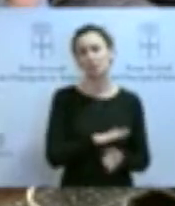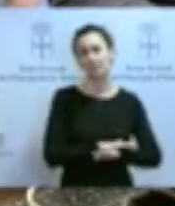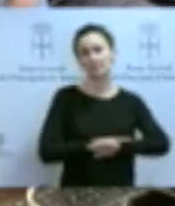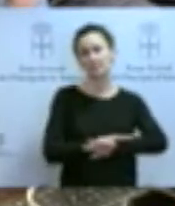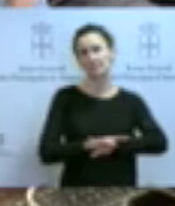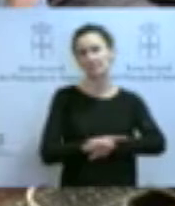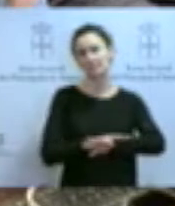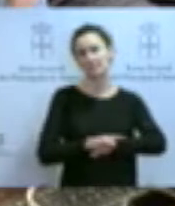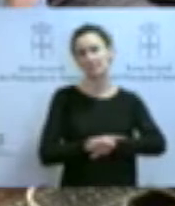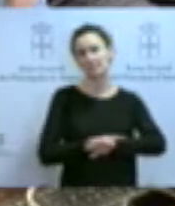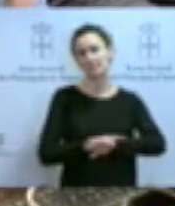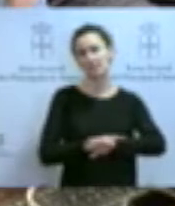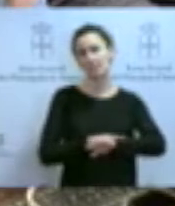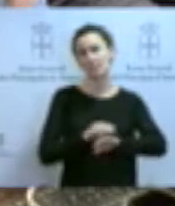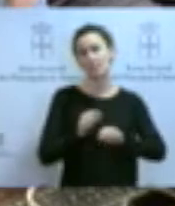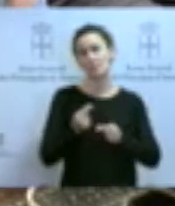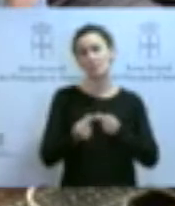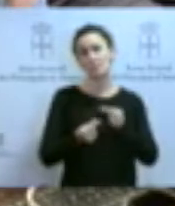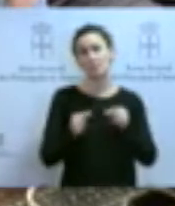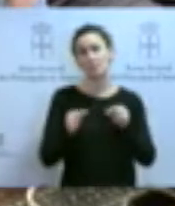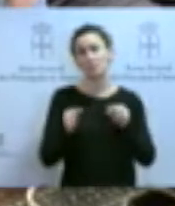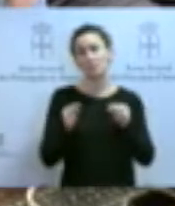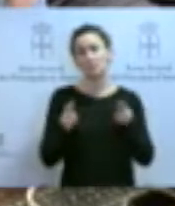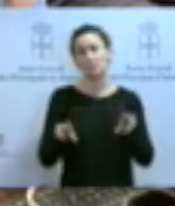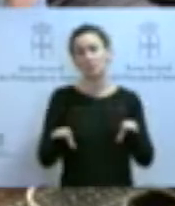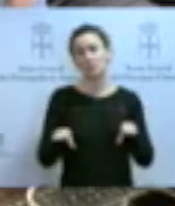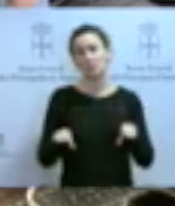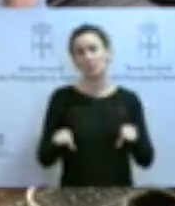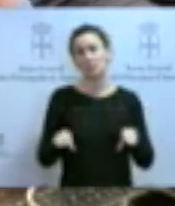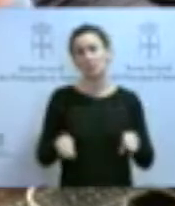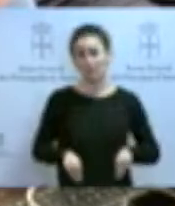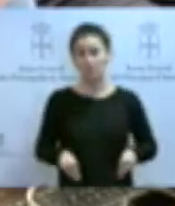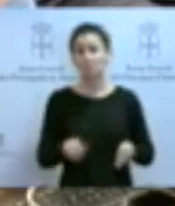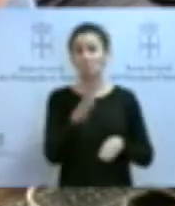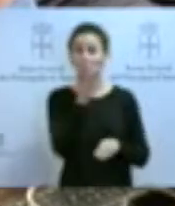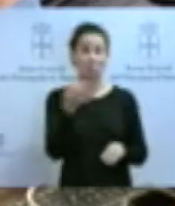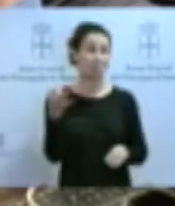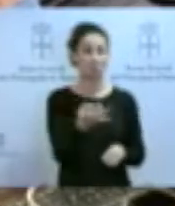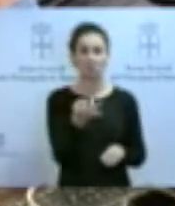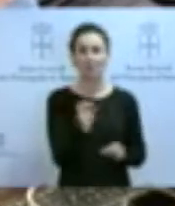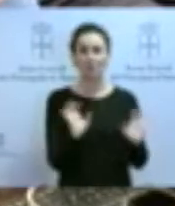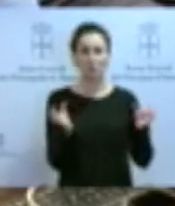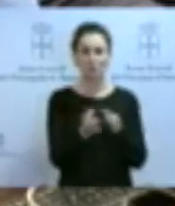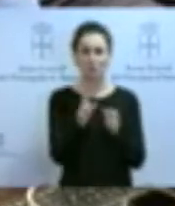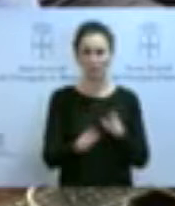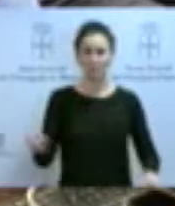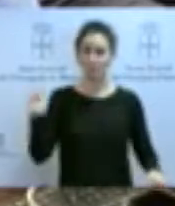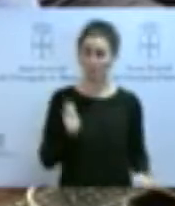fueron asumiendo porque no tenían otro remedio, pero la Junta de Personal había quedado con usted en